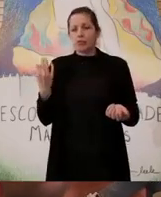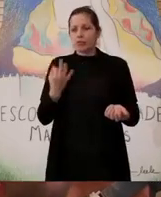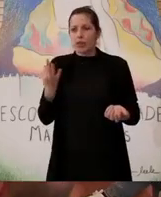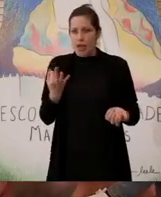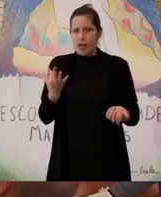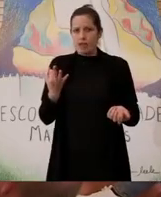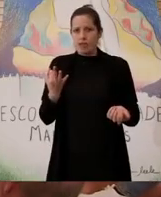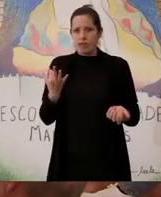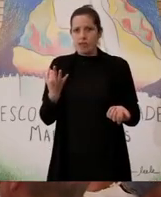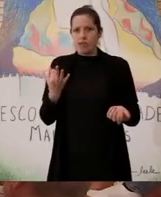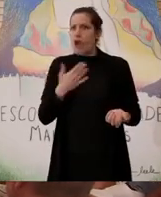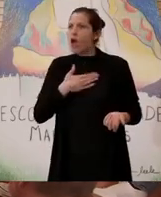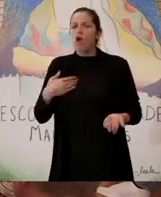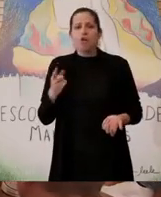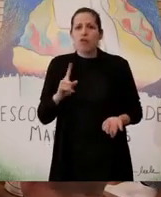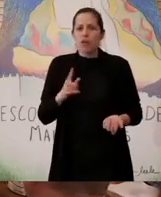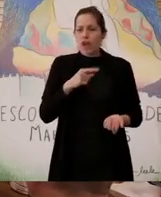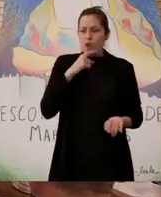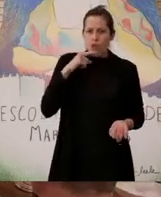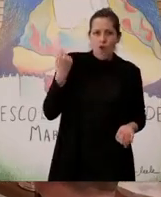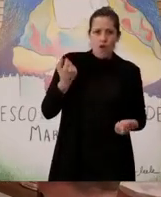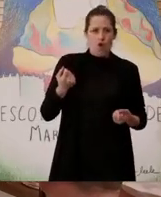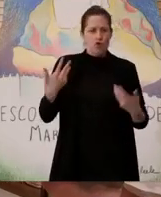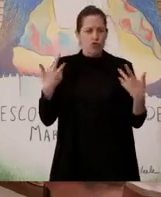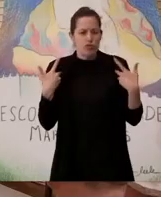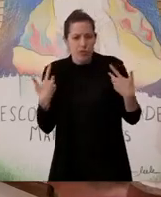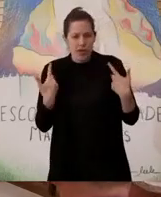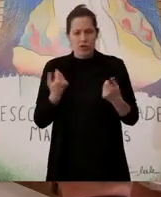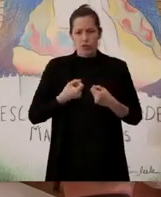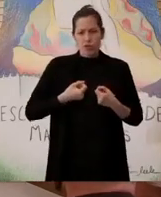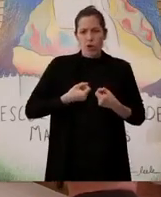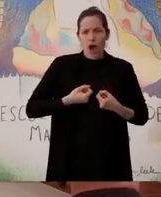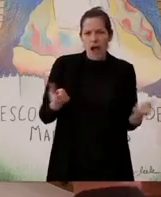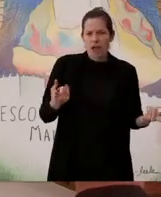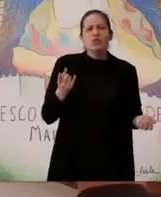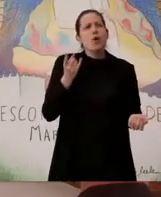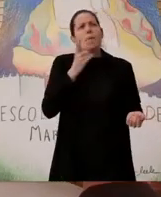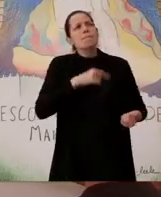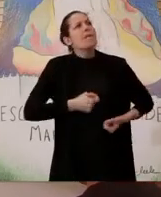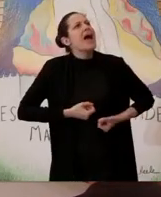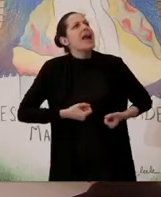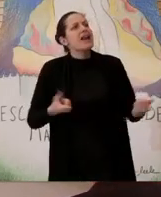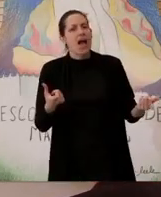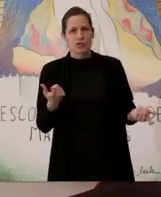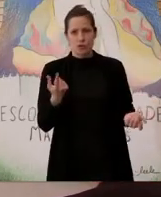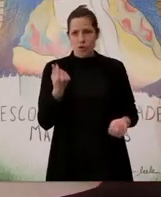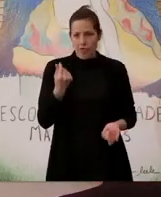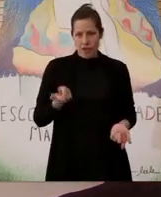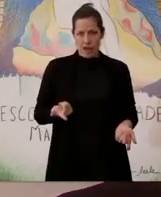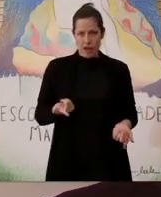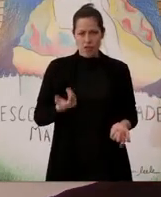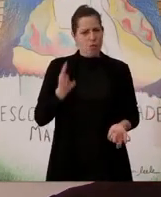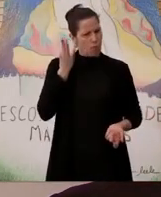dolor sufrimiento gasto y malgasto de dinero y eso es muy Ares que sabemos muy todo economía